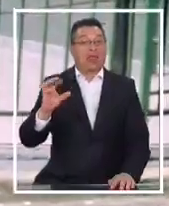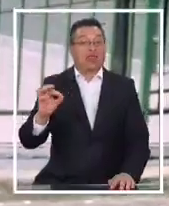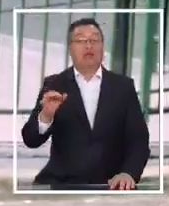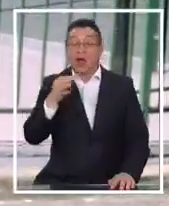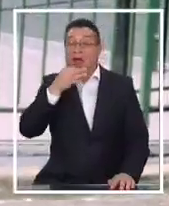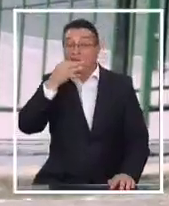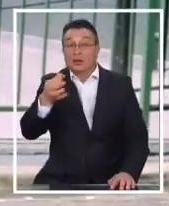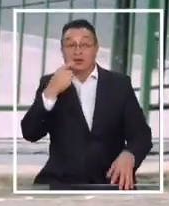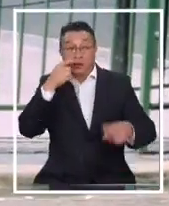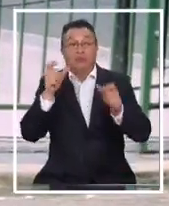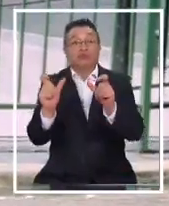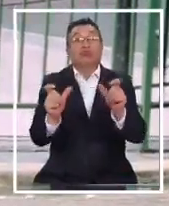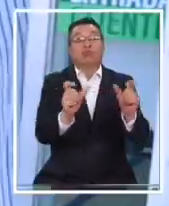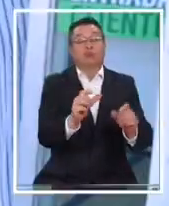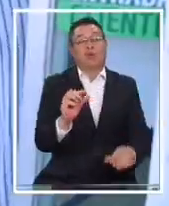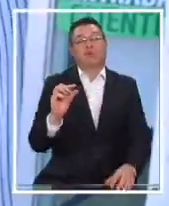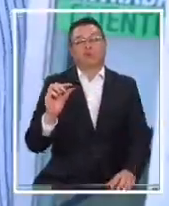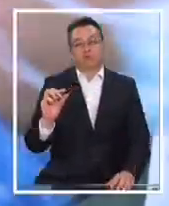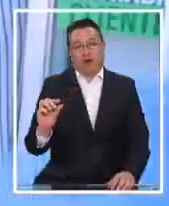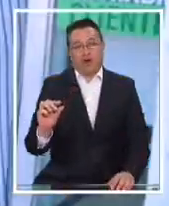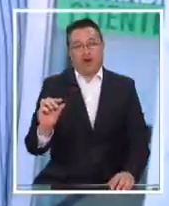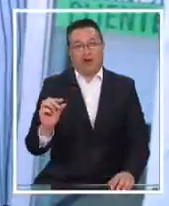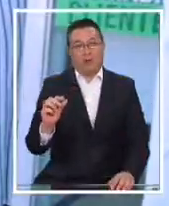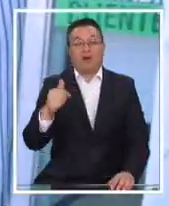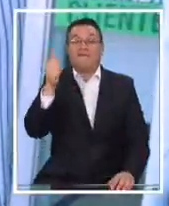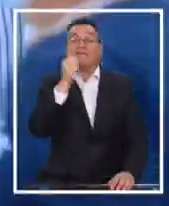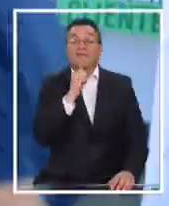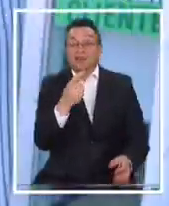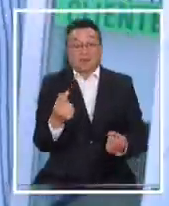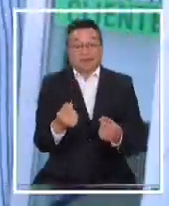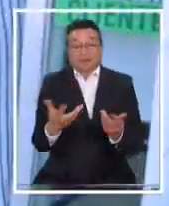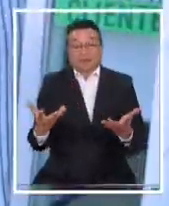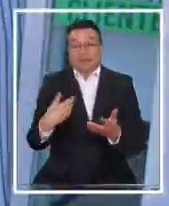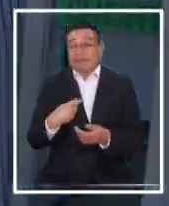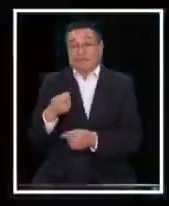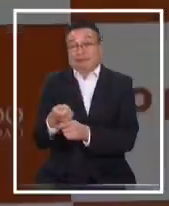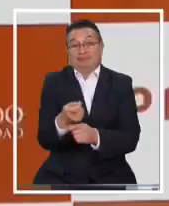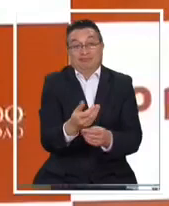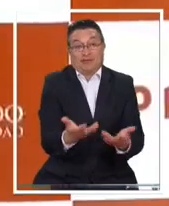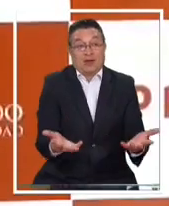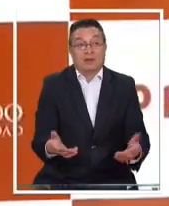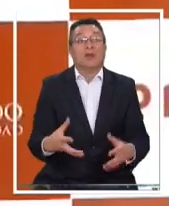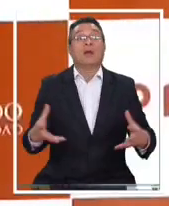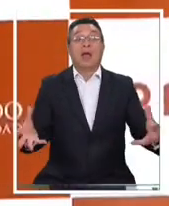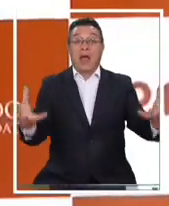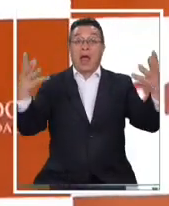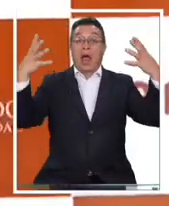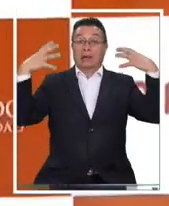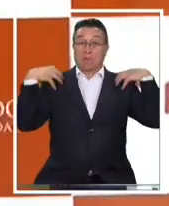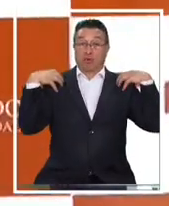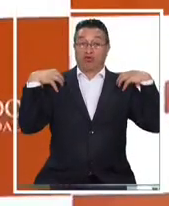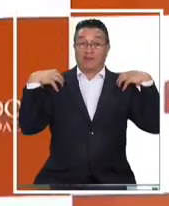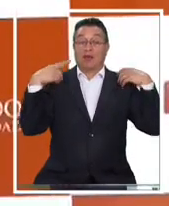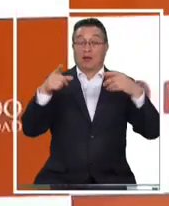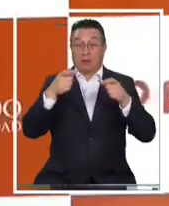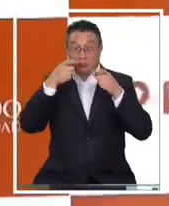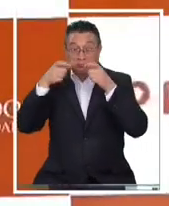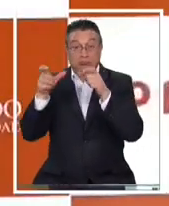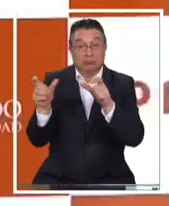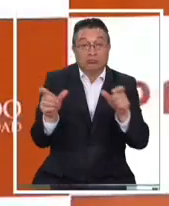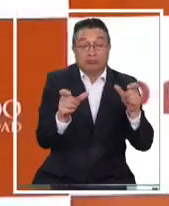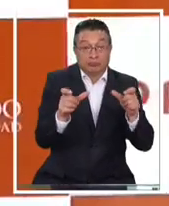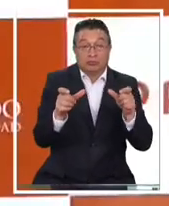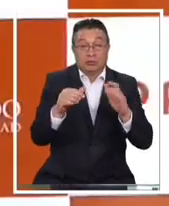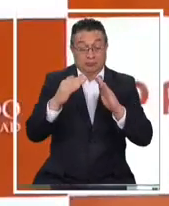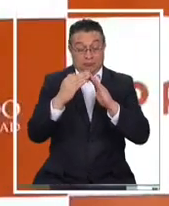que la fiscalización ha sido insuficiente, pero por falta de recursos para hacerlo bien. La responsabilidad de la fiscalización